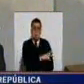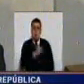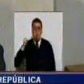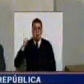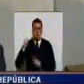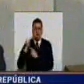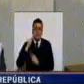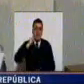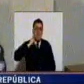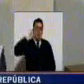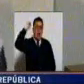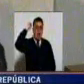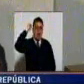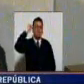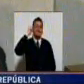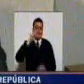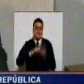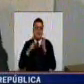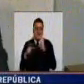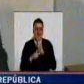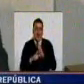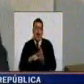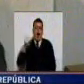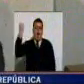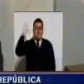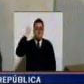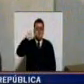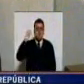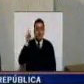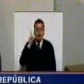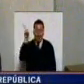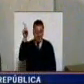negocio. Bueno, veamos unos hechos.